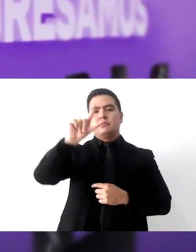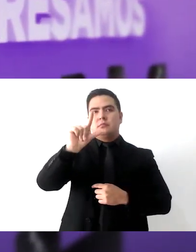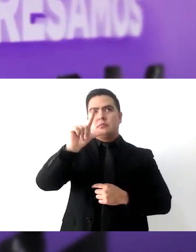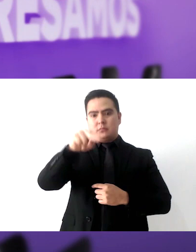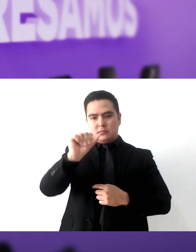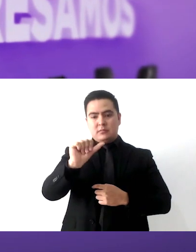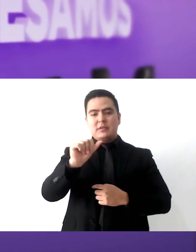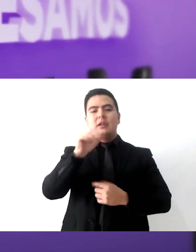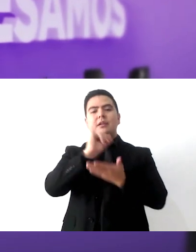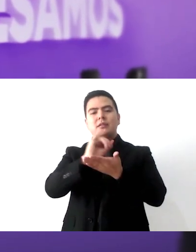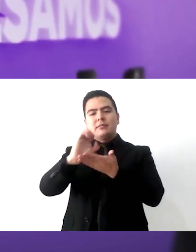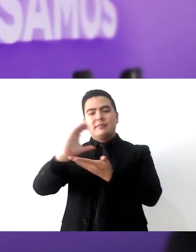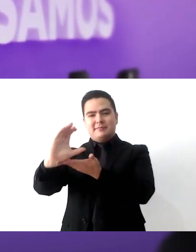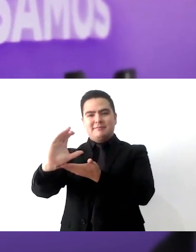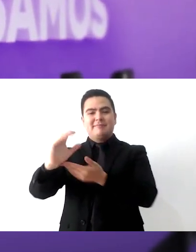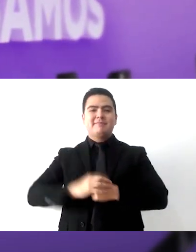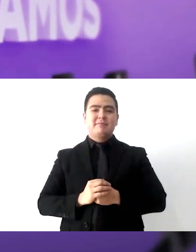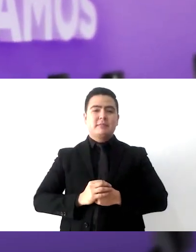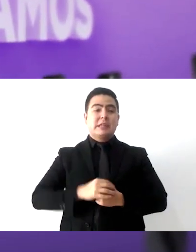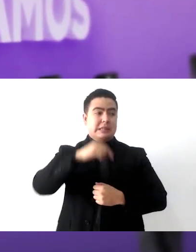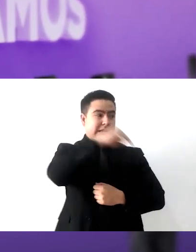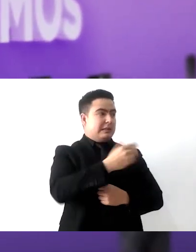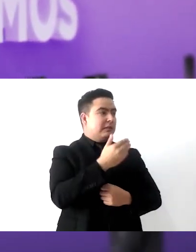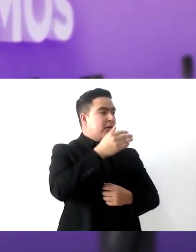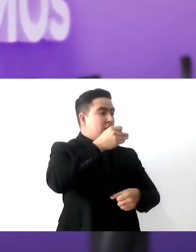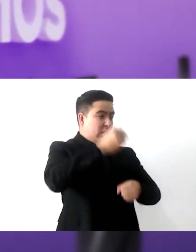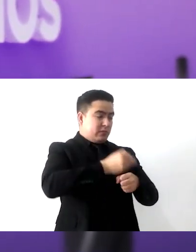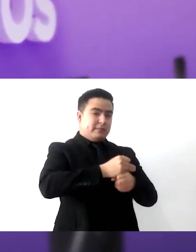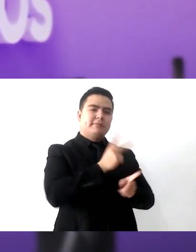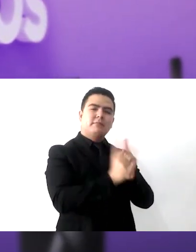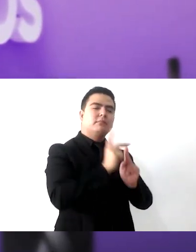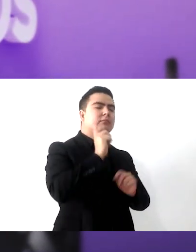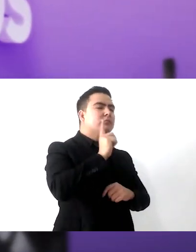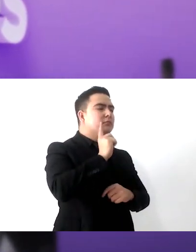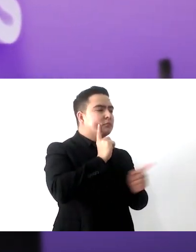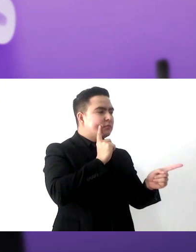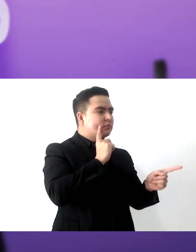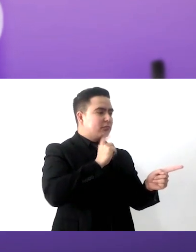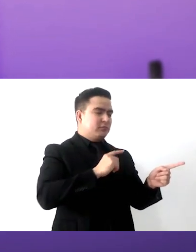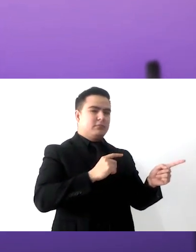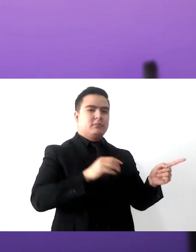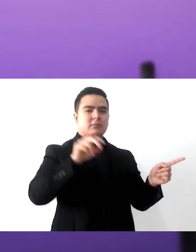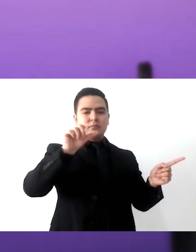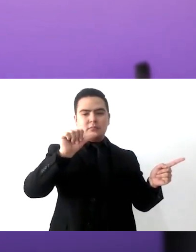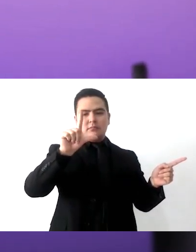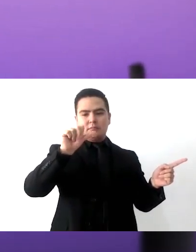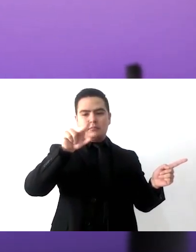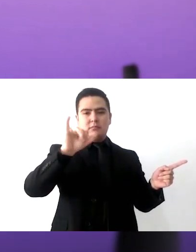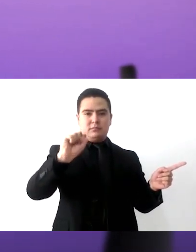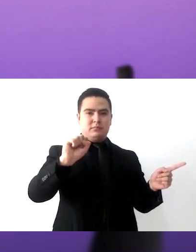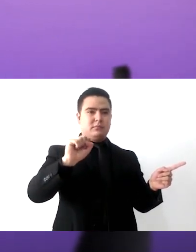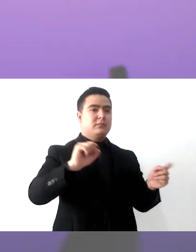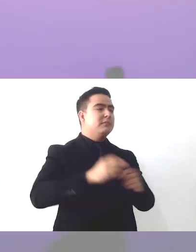Coahuila, y el día de hoy estamos platicando con la doctora María del Carmen Alanís Figueroa sobre el tema de violencia política por razón de